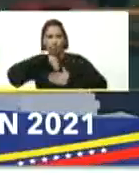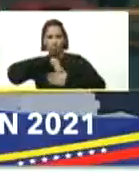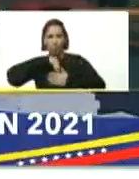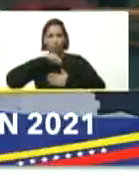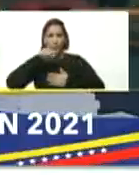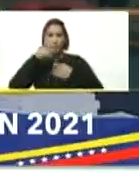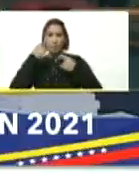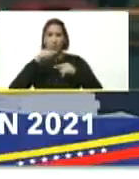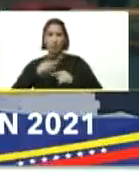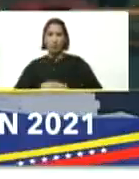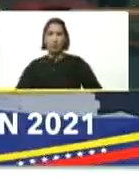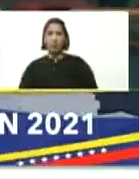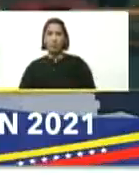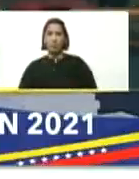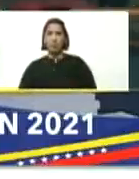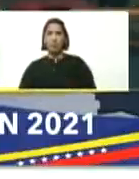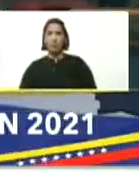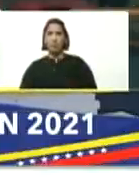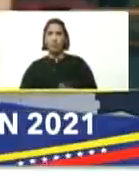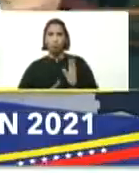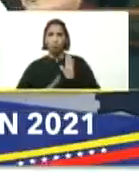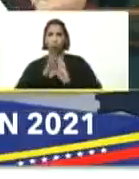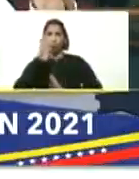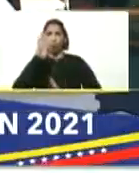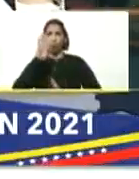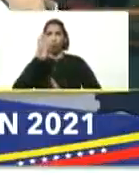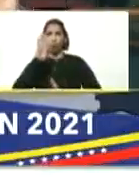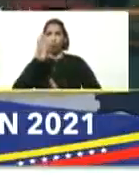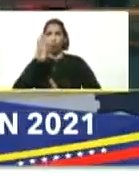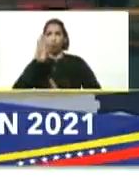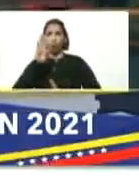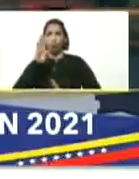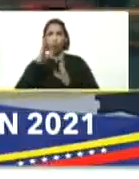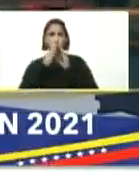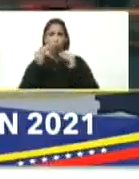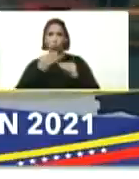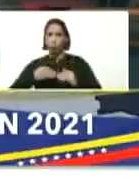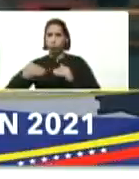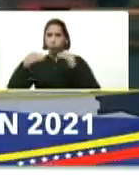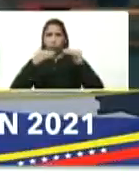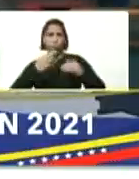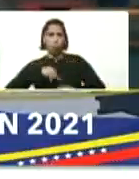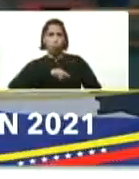fase sale uno, de esa fase salimos nosotros,